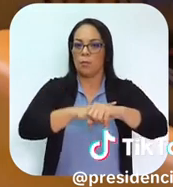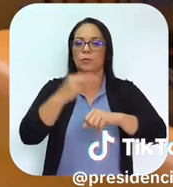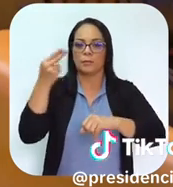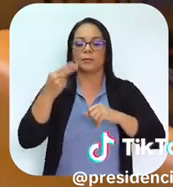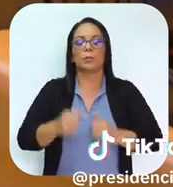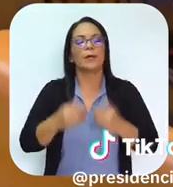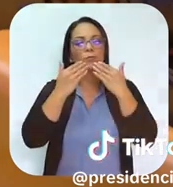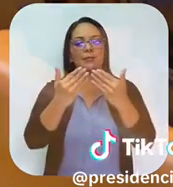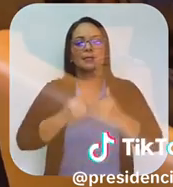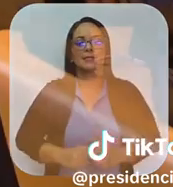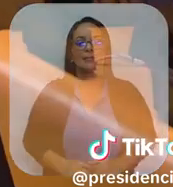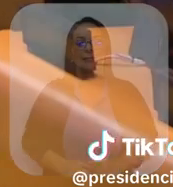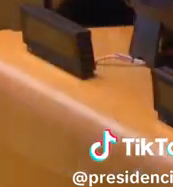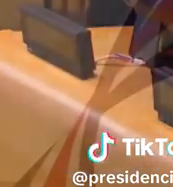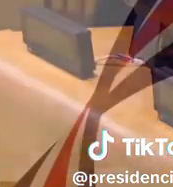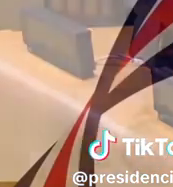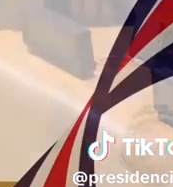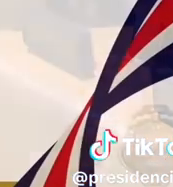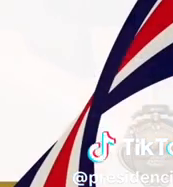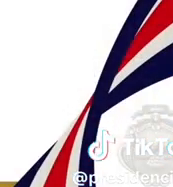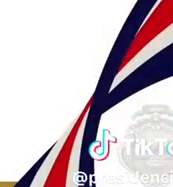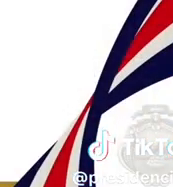historia es crucial Muchas gracias